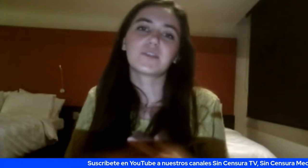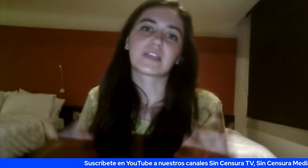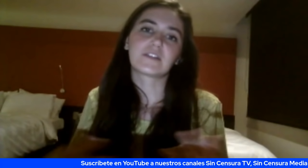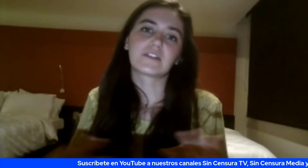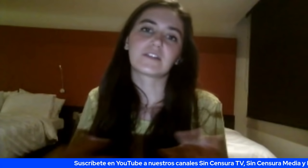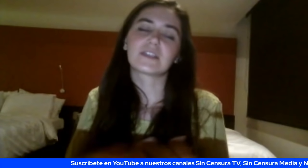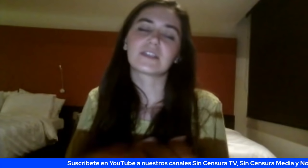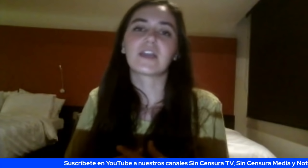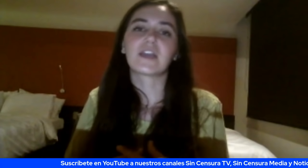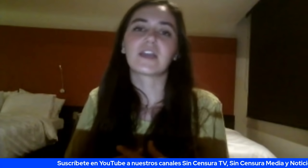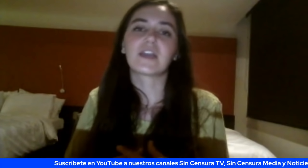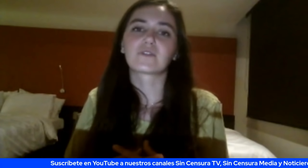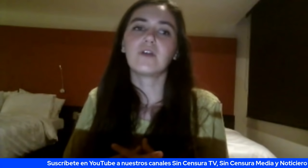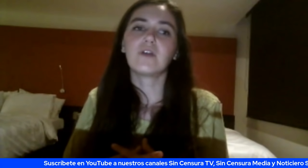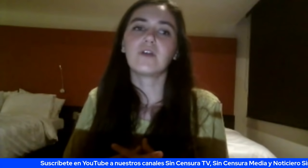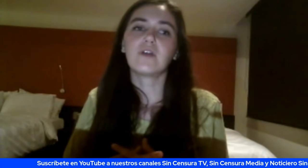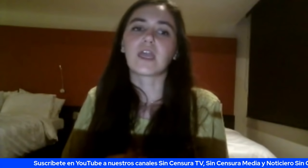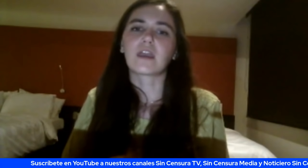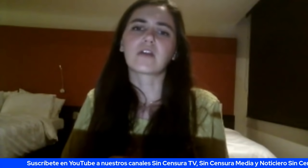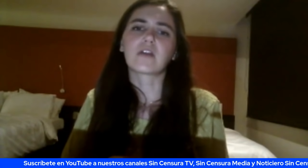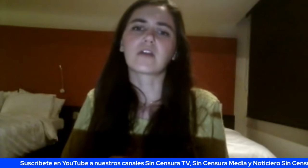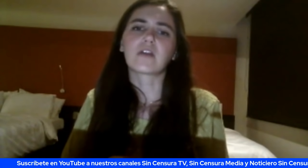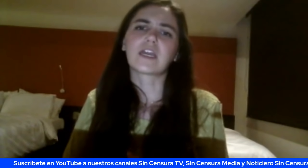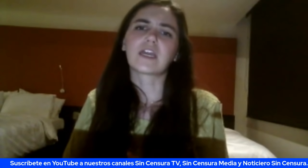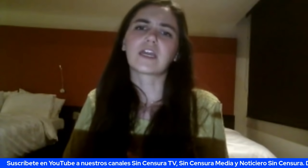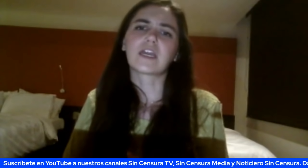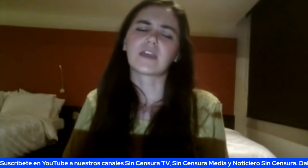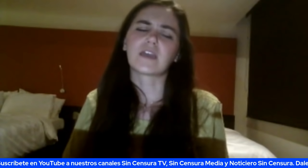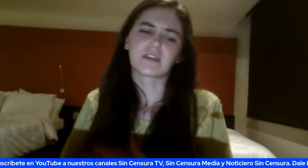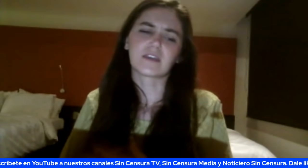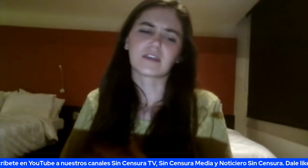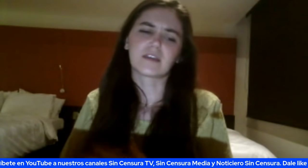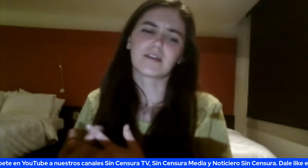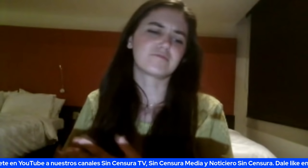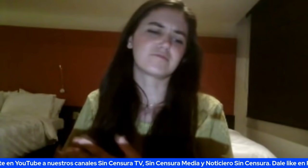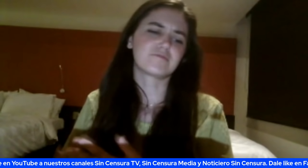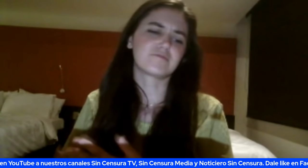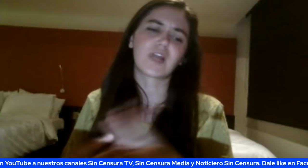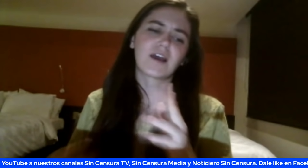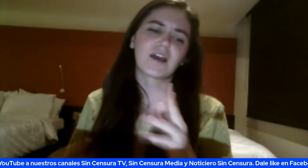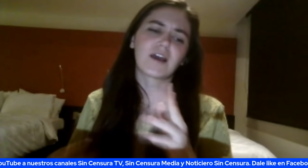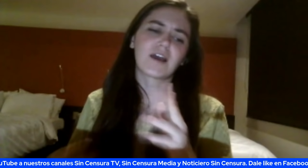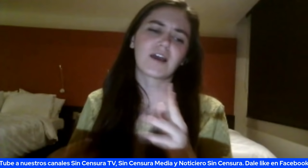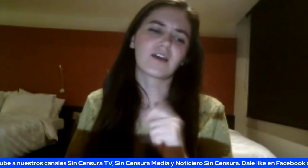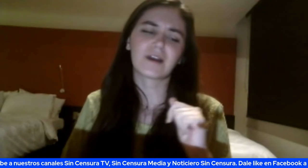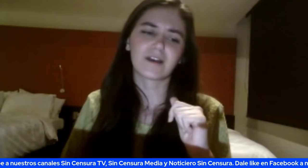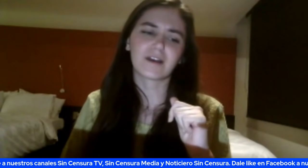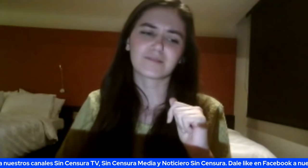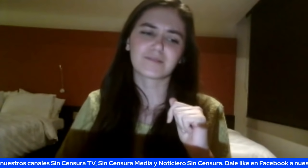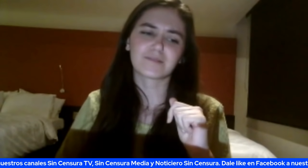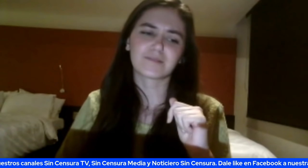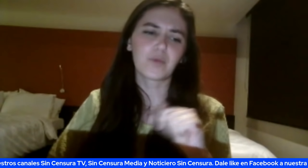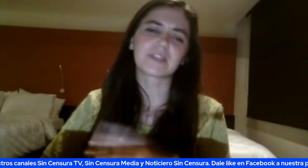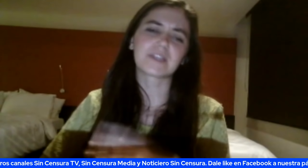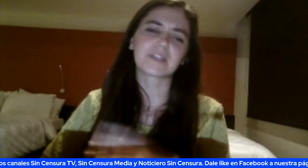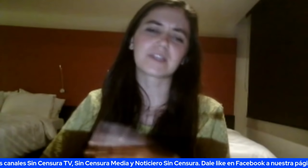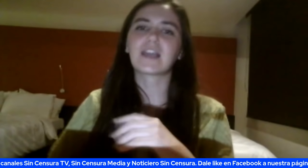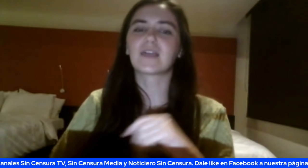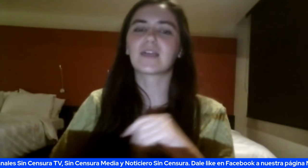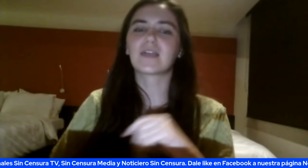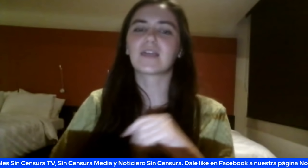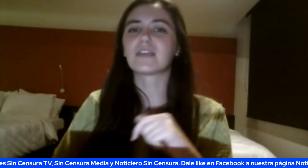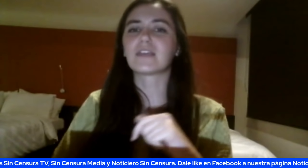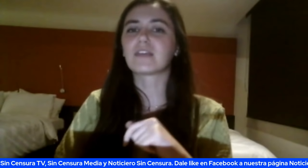llevamos ansiando desde hace años, ¿no? Creo que es una forma súper patética